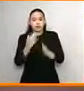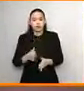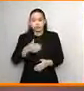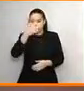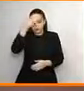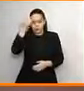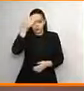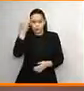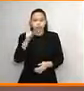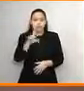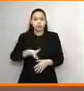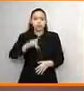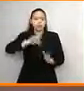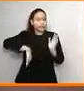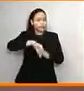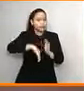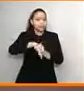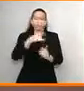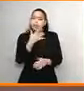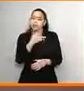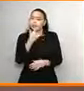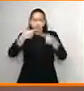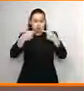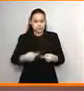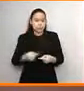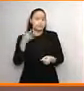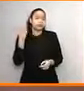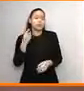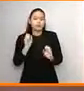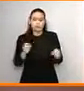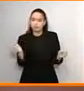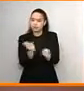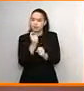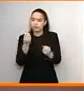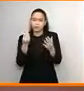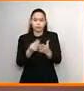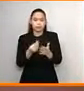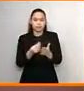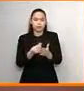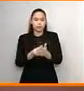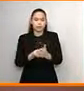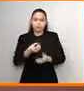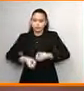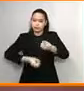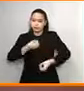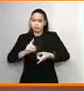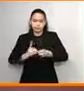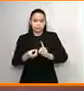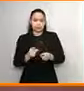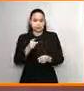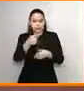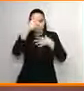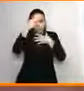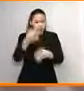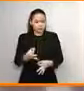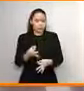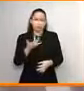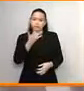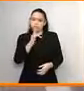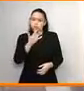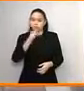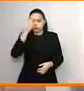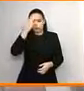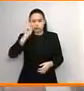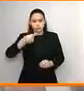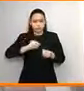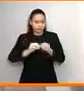escoger sus partidos favoritos, hacer sorteo y así de fácil comenzar a ganar muchísimo dinero. Con Apostemos, vos decidís. Suerte, porque conocemos el primer